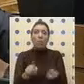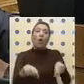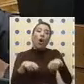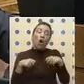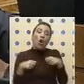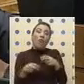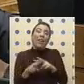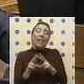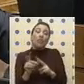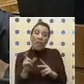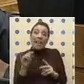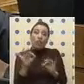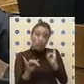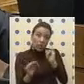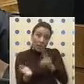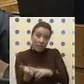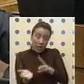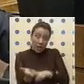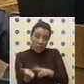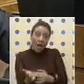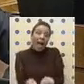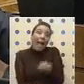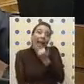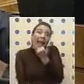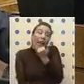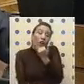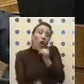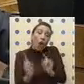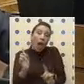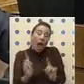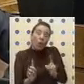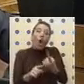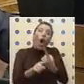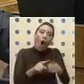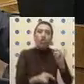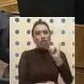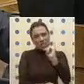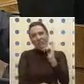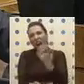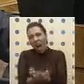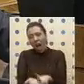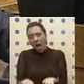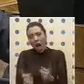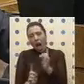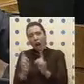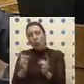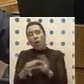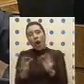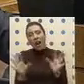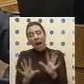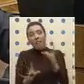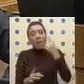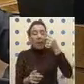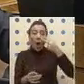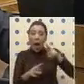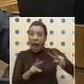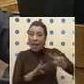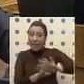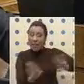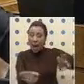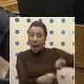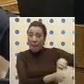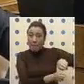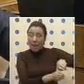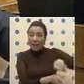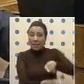que cometieron delitos, es cierto, cometieron errores en algunos casos. En otros sí, algunos de mayor gravedad. Pero independiente de ello y de la cuantía